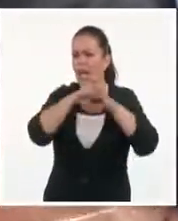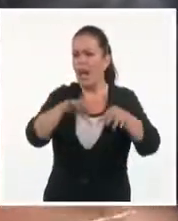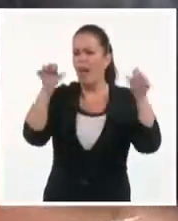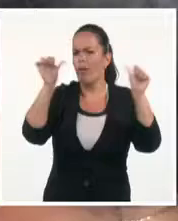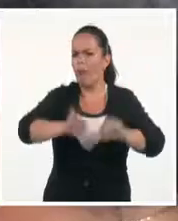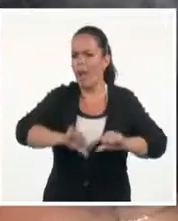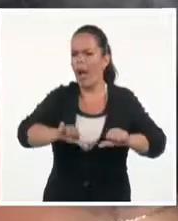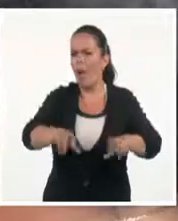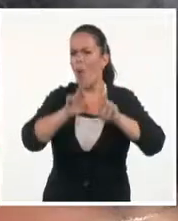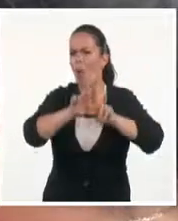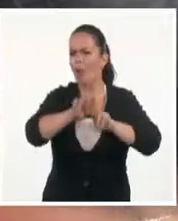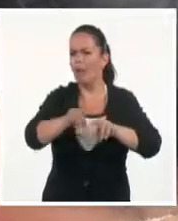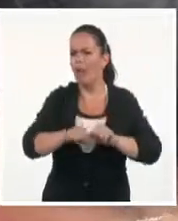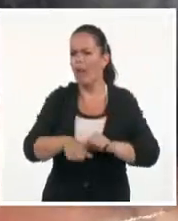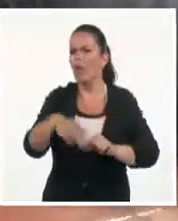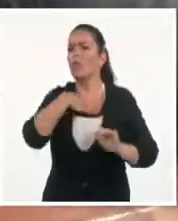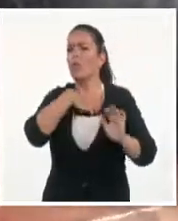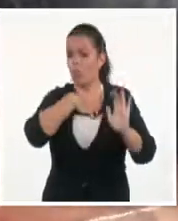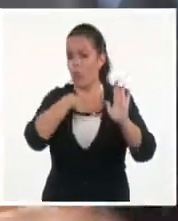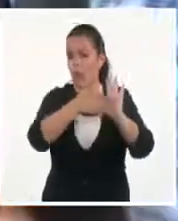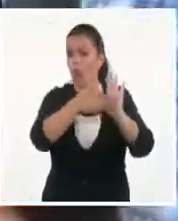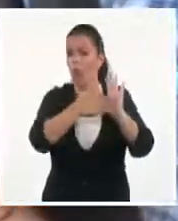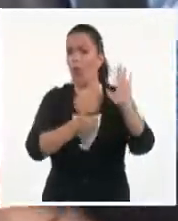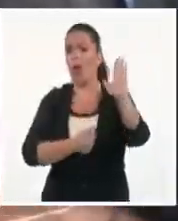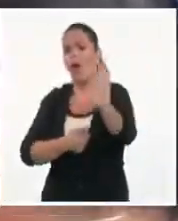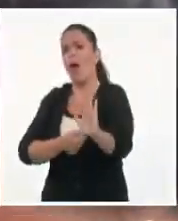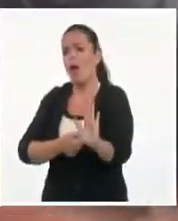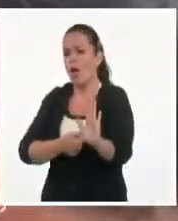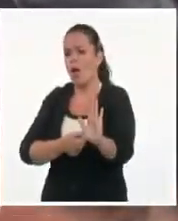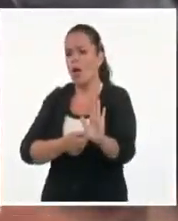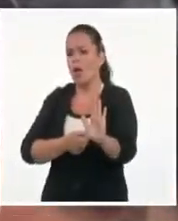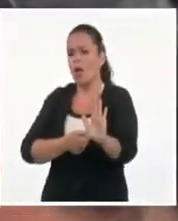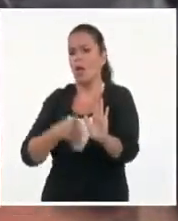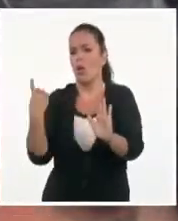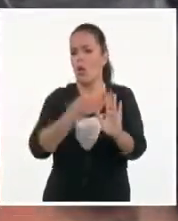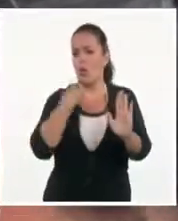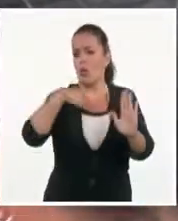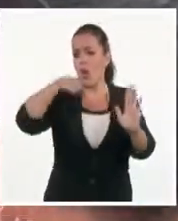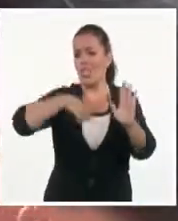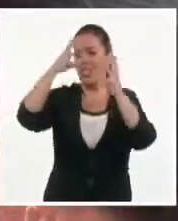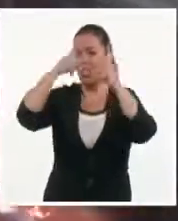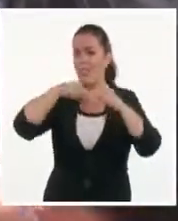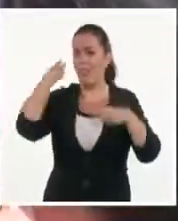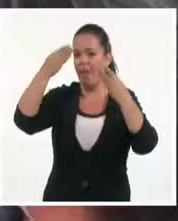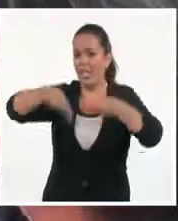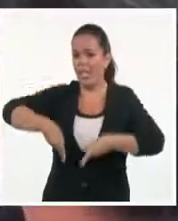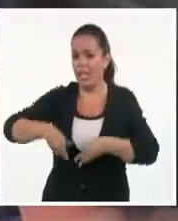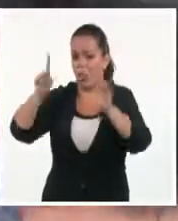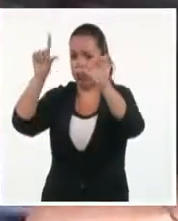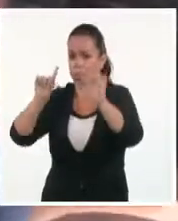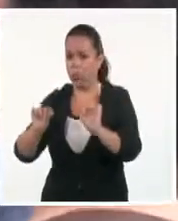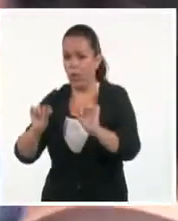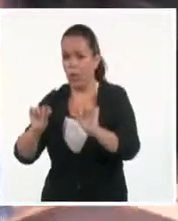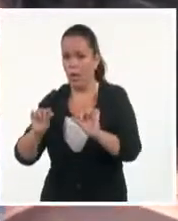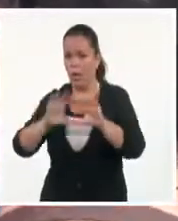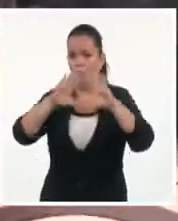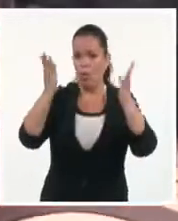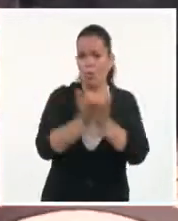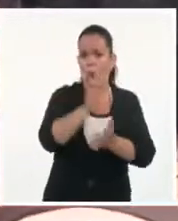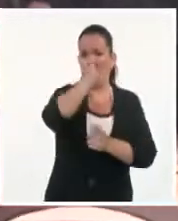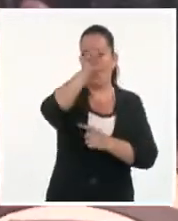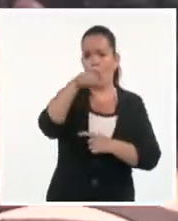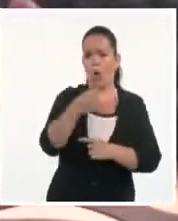de Cuba, nuestros datos con los del resto del mundo, y son mejores. Nosotros tenemos menos letalidad. Hoy en el mundo hay una letalidad de 1,26, en las Américas hay